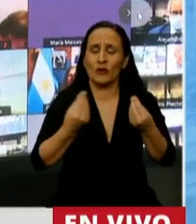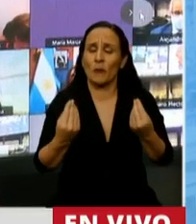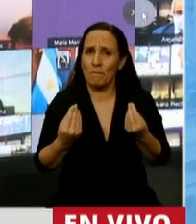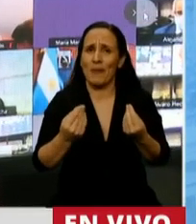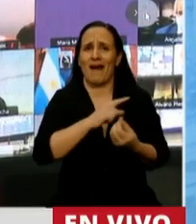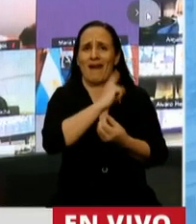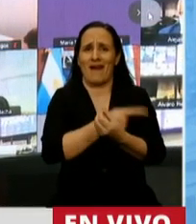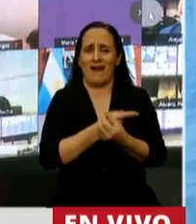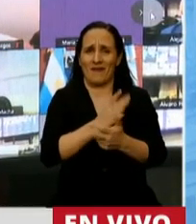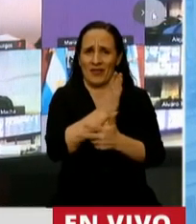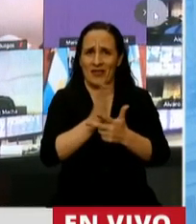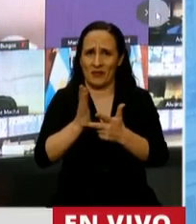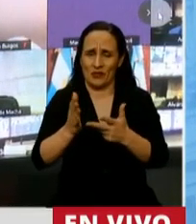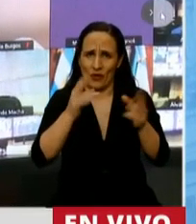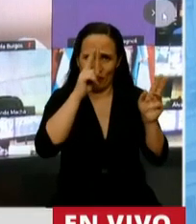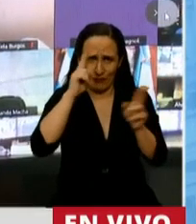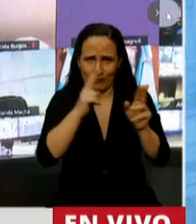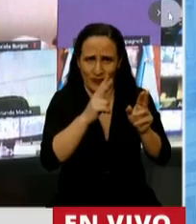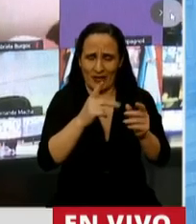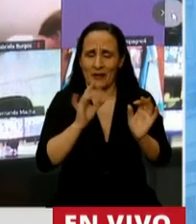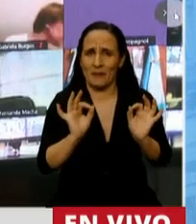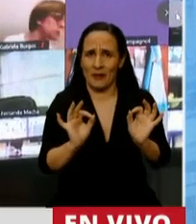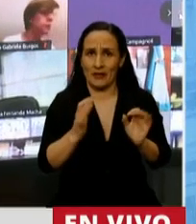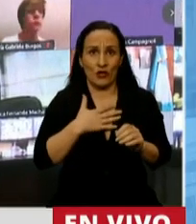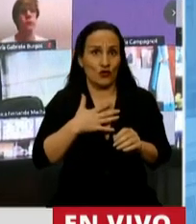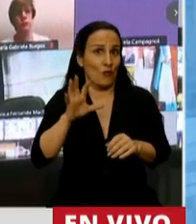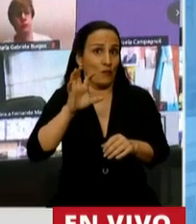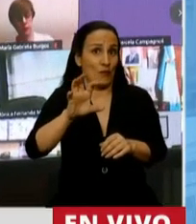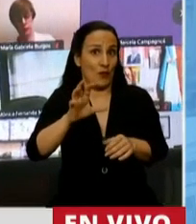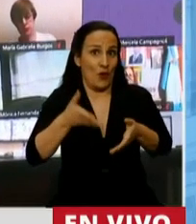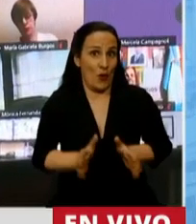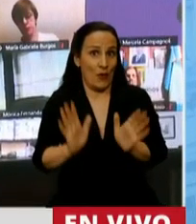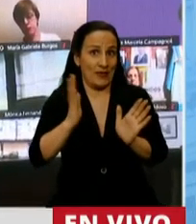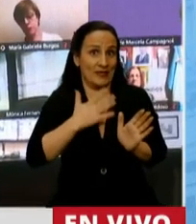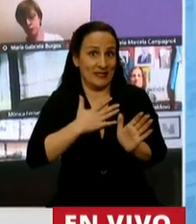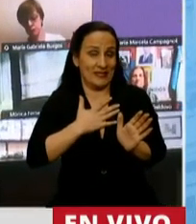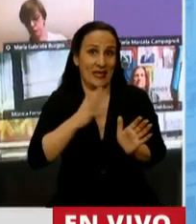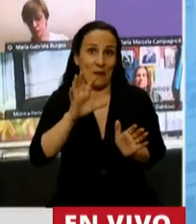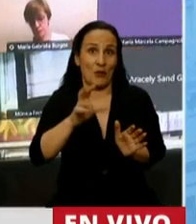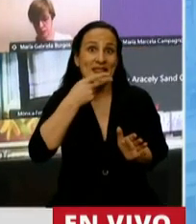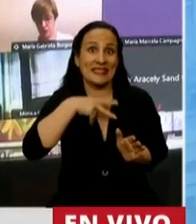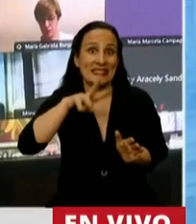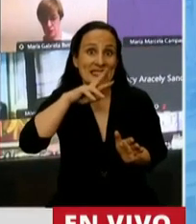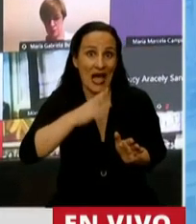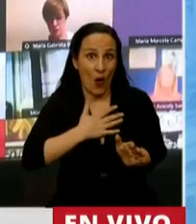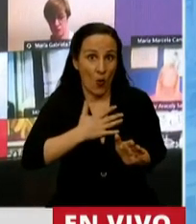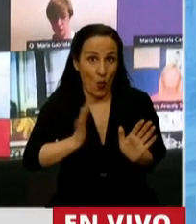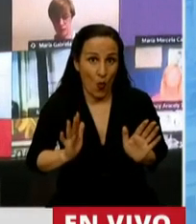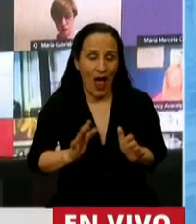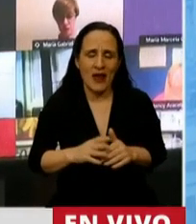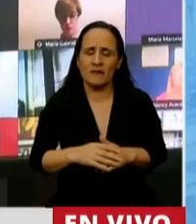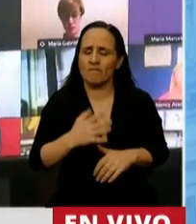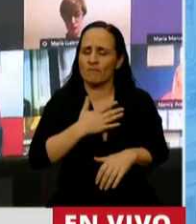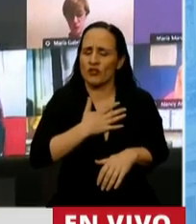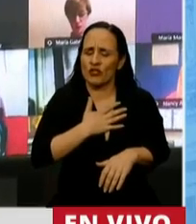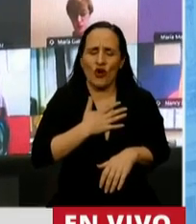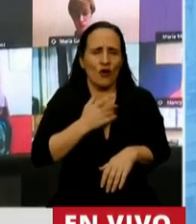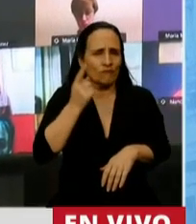del mundo en el que nos toca relacionarnos para comprender la magnitud y necesidad de contar con la aprobación del